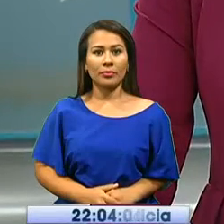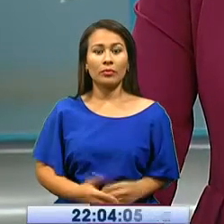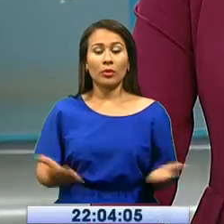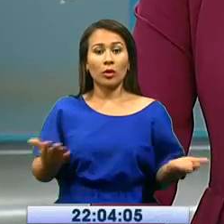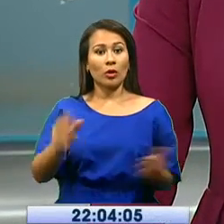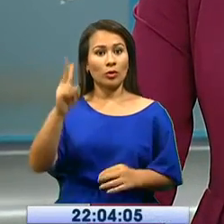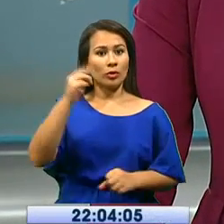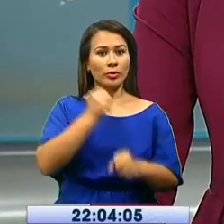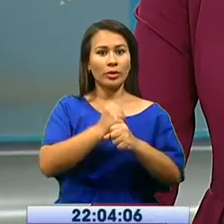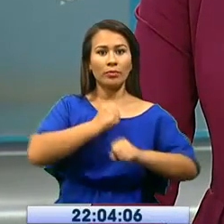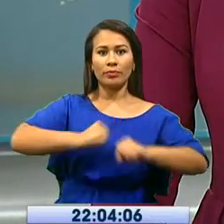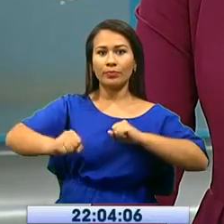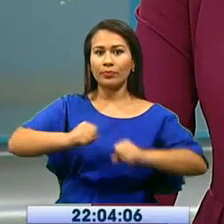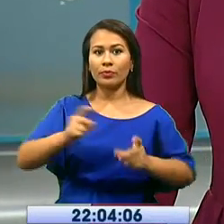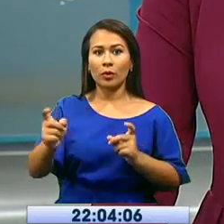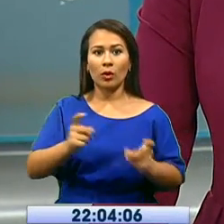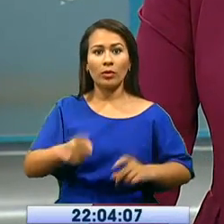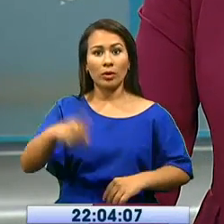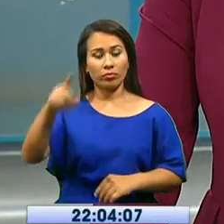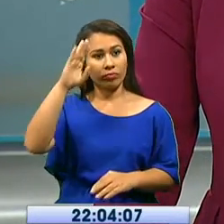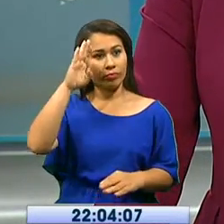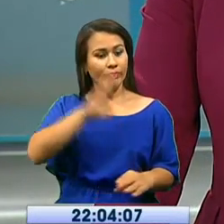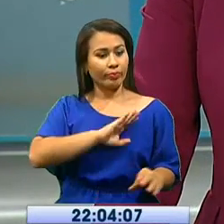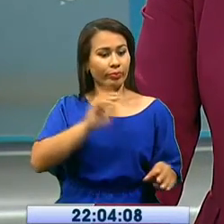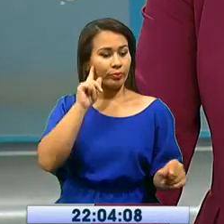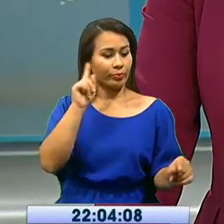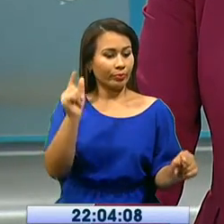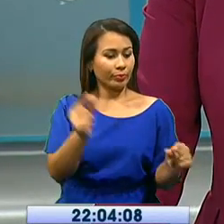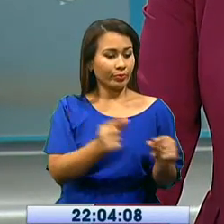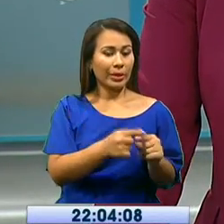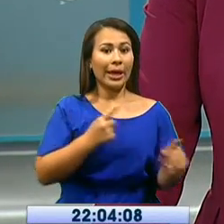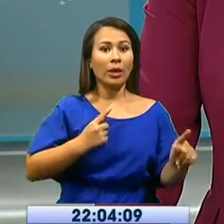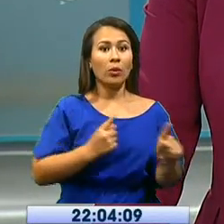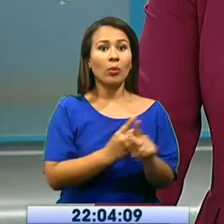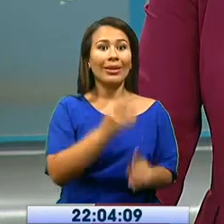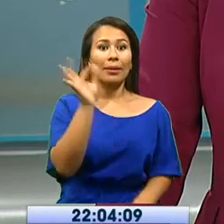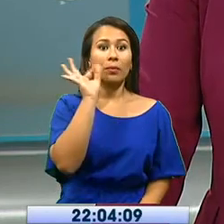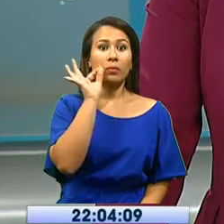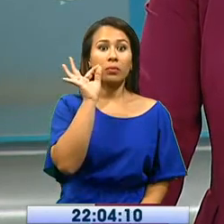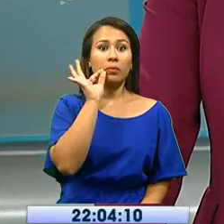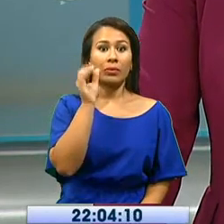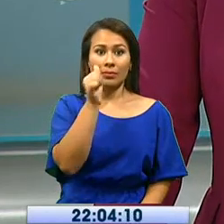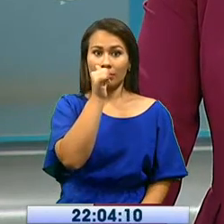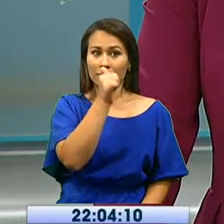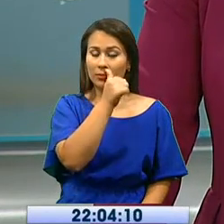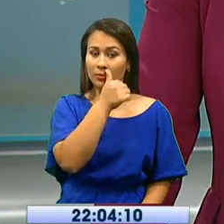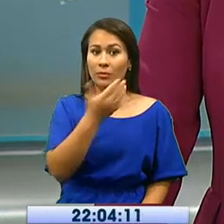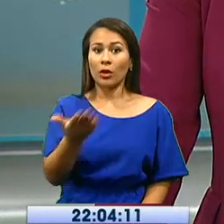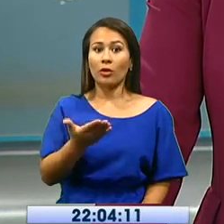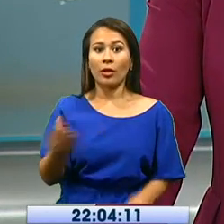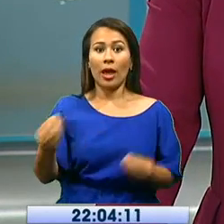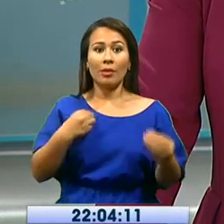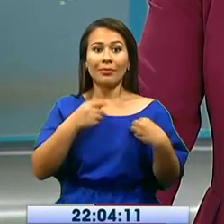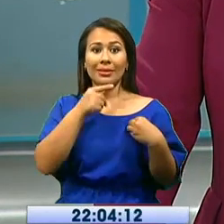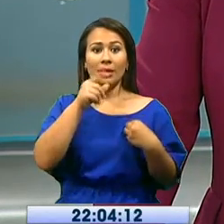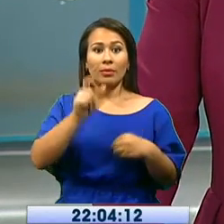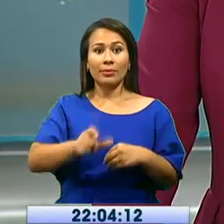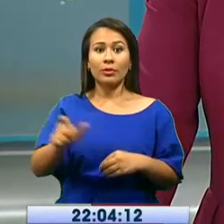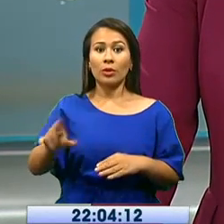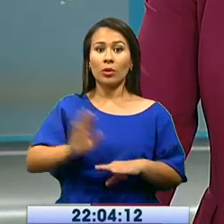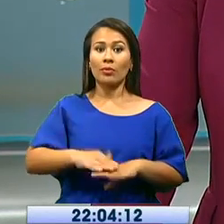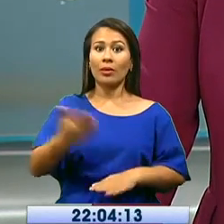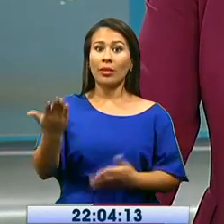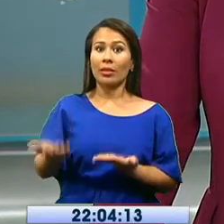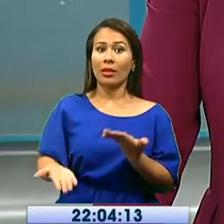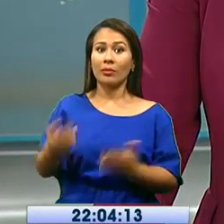En dos operativos de control, agentes del grupo móvil antinarcóticos decomisaron marihuana y cocaína. Los presuntos implicados serían un